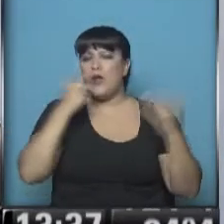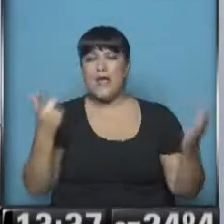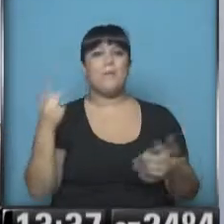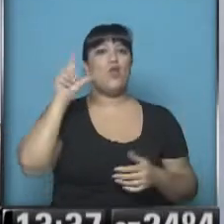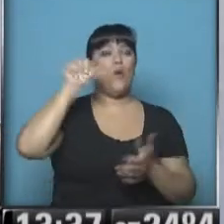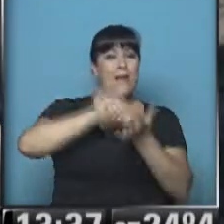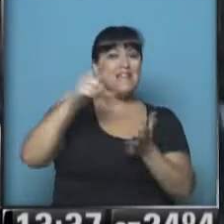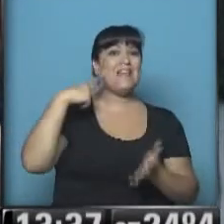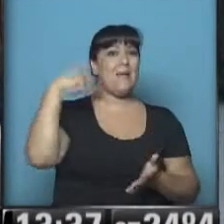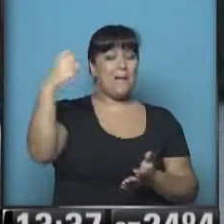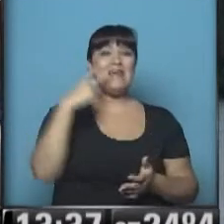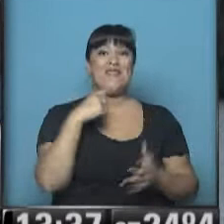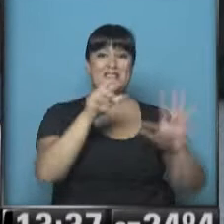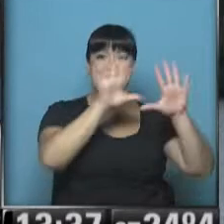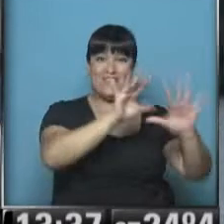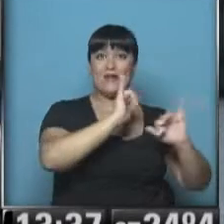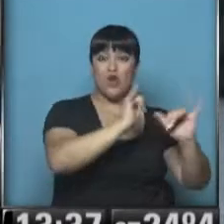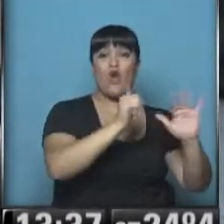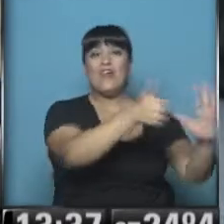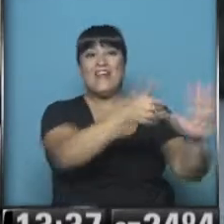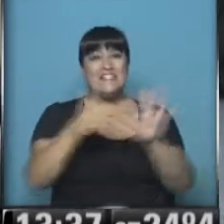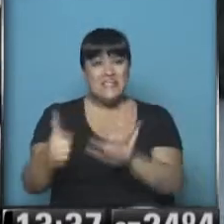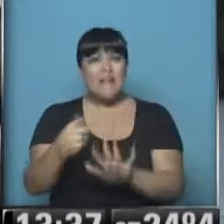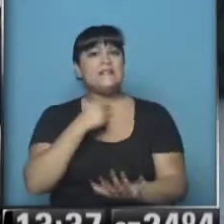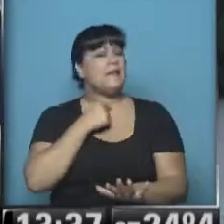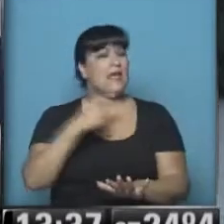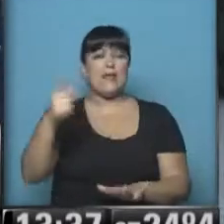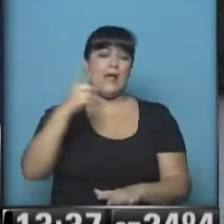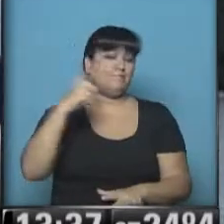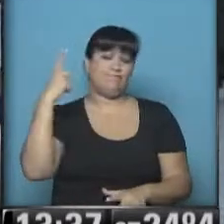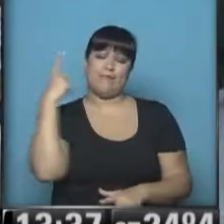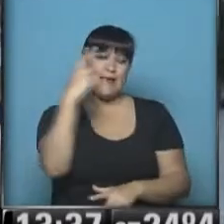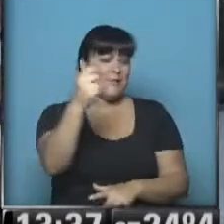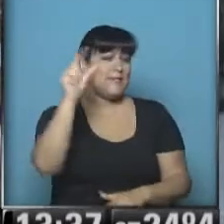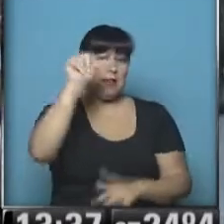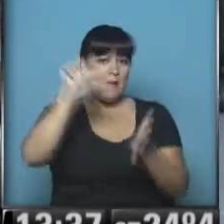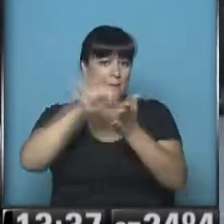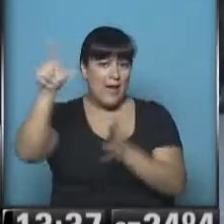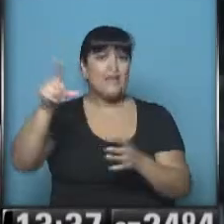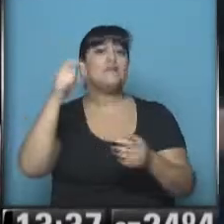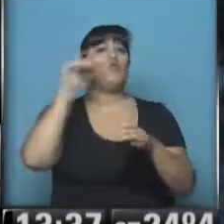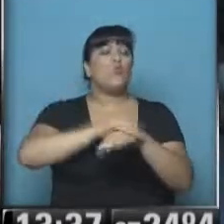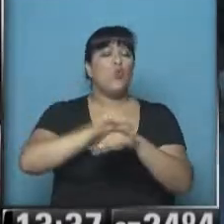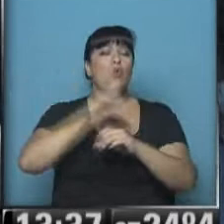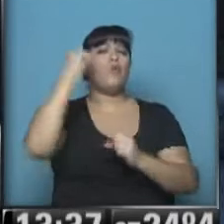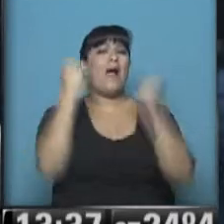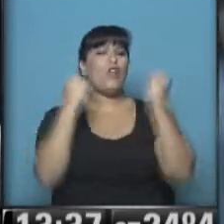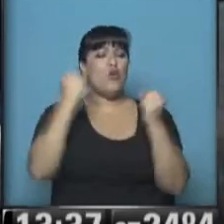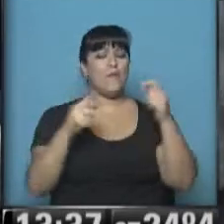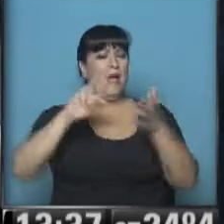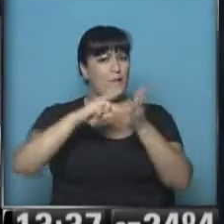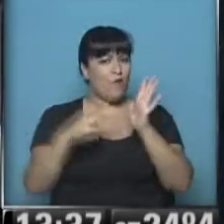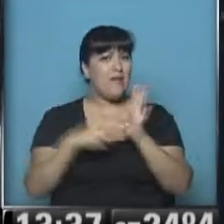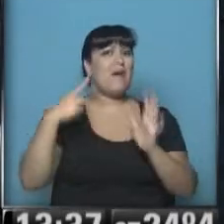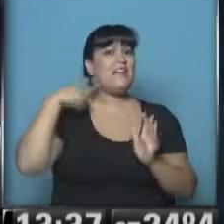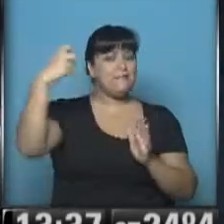España, 6 de cada 10 quieren irse del país. Y en el marco de la crisis económica que desde hace 5 años afecta a